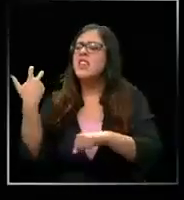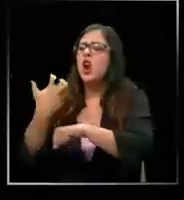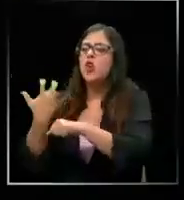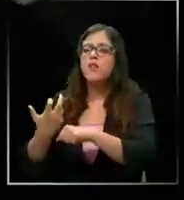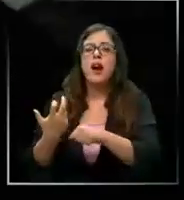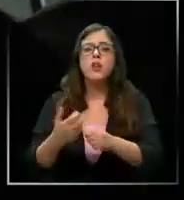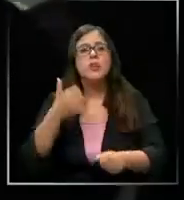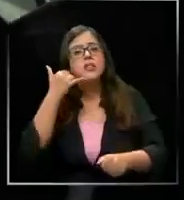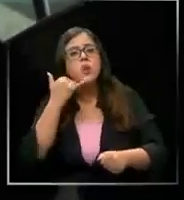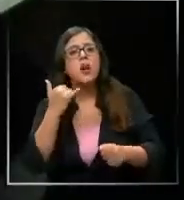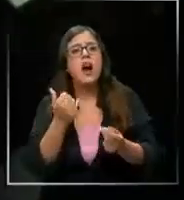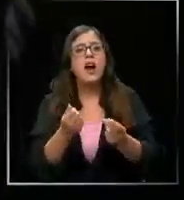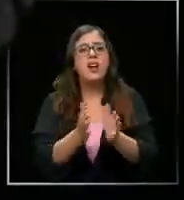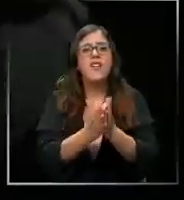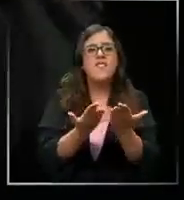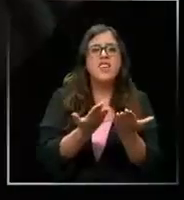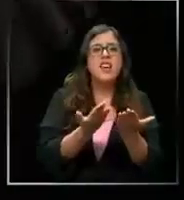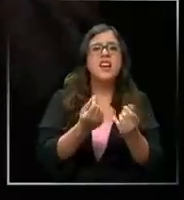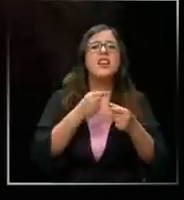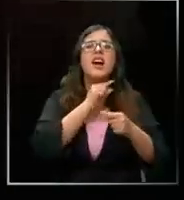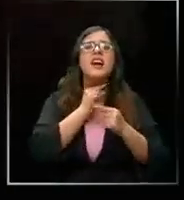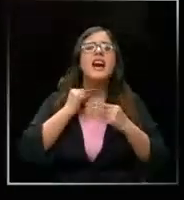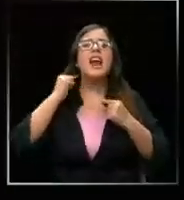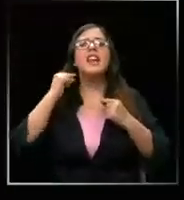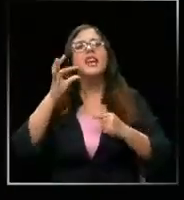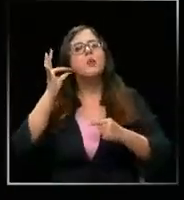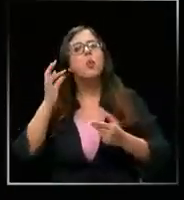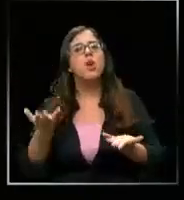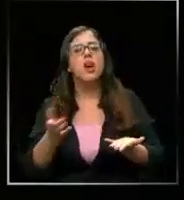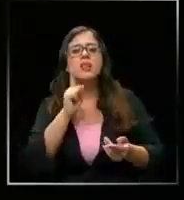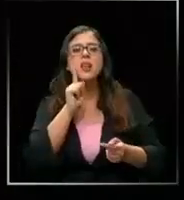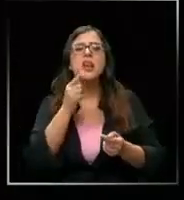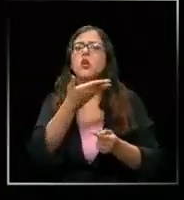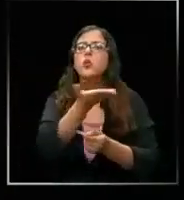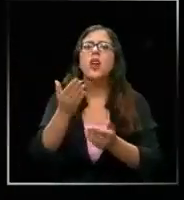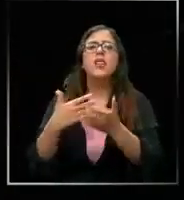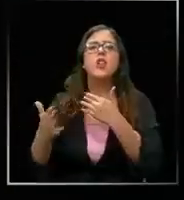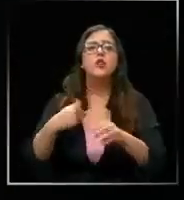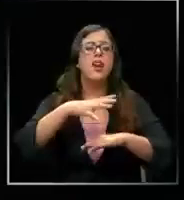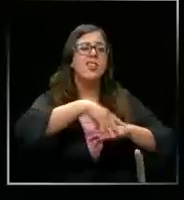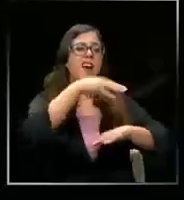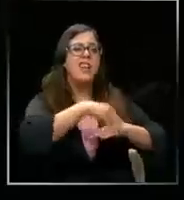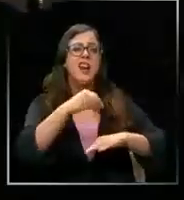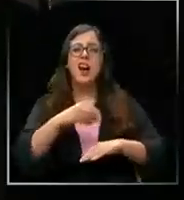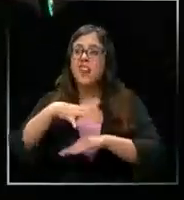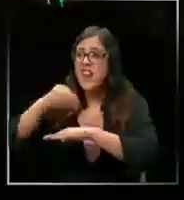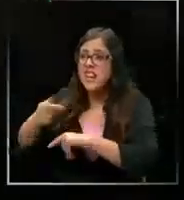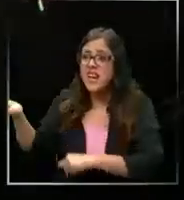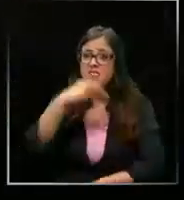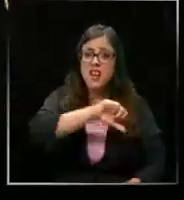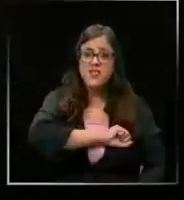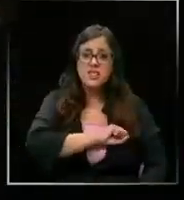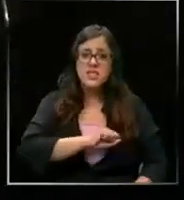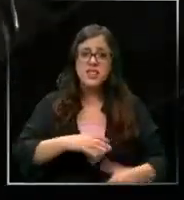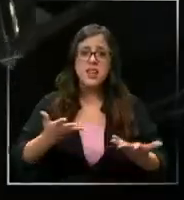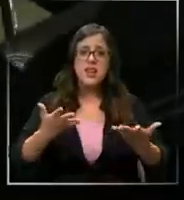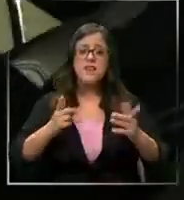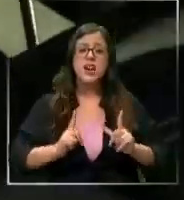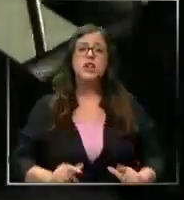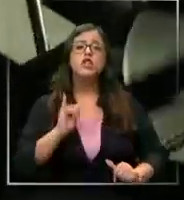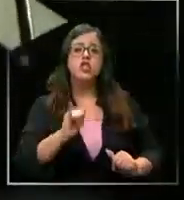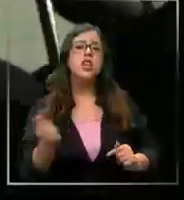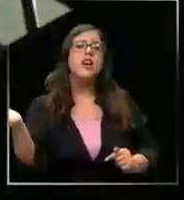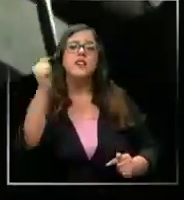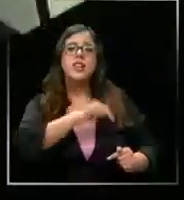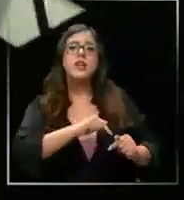plata, cadenas que tenían las chiquillas. ¿Ustedes de dónde son? De Arica. ¿De Arica? ¿Están acá en Santiago de vacaciones? Claro, vinimos a un